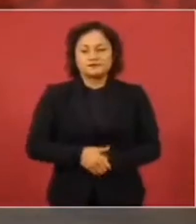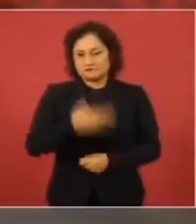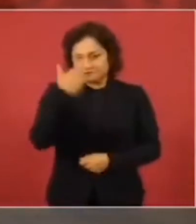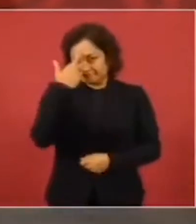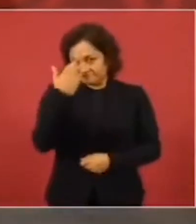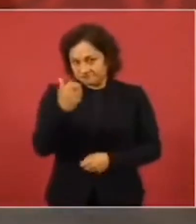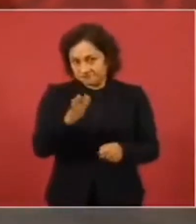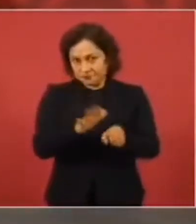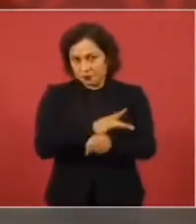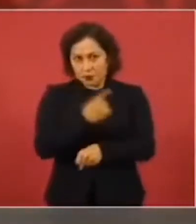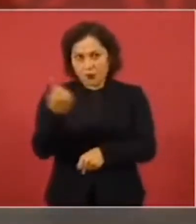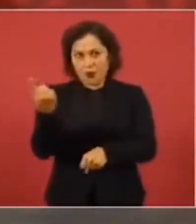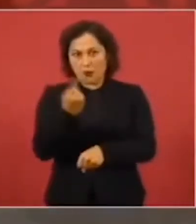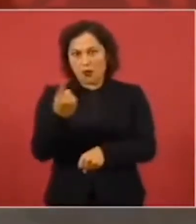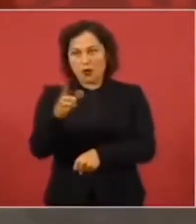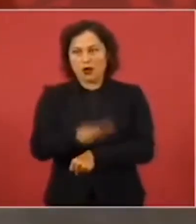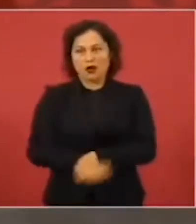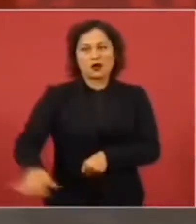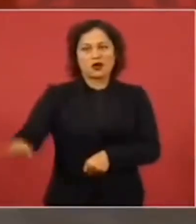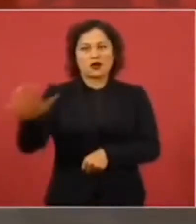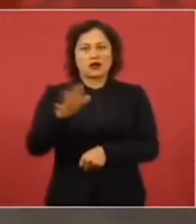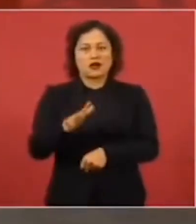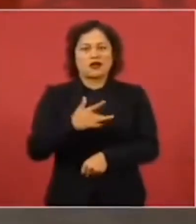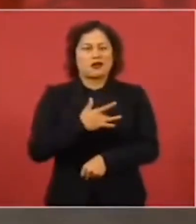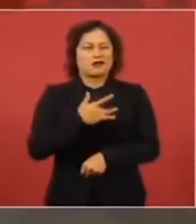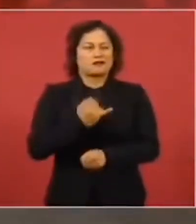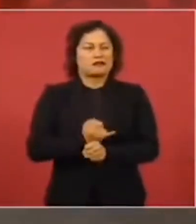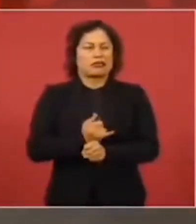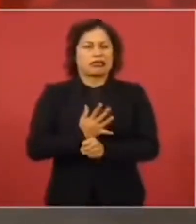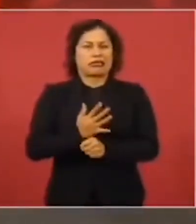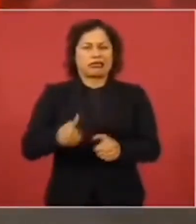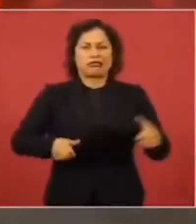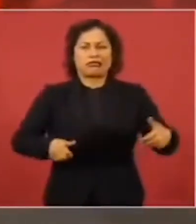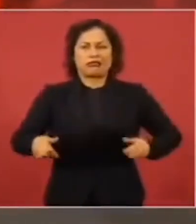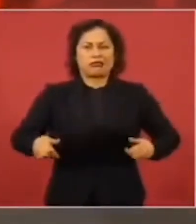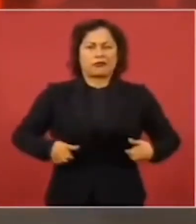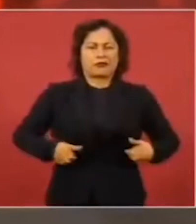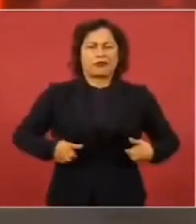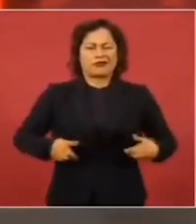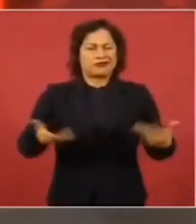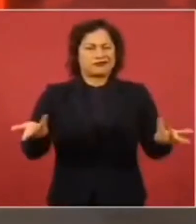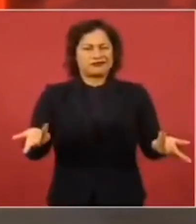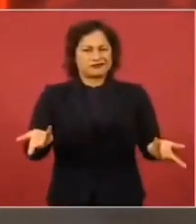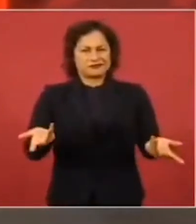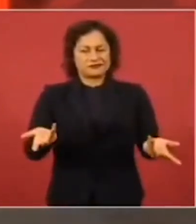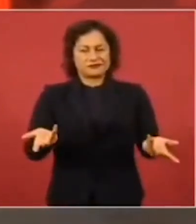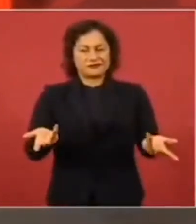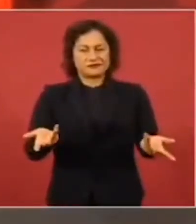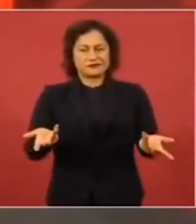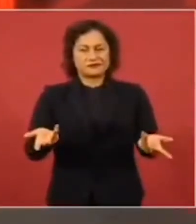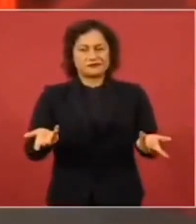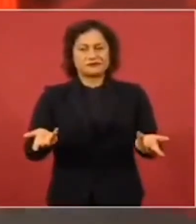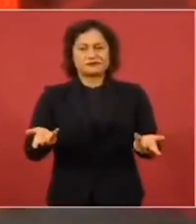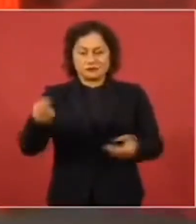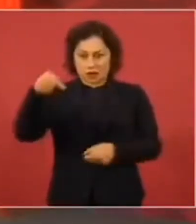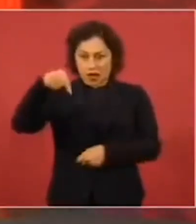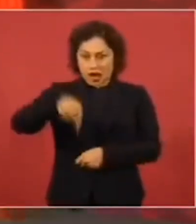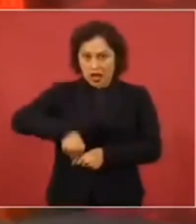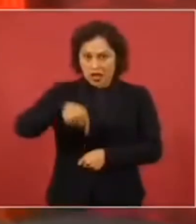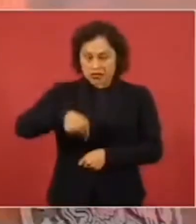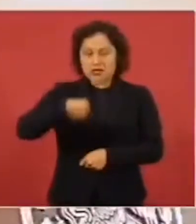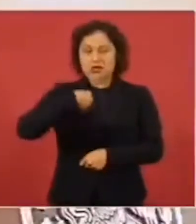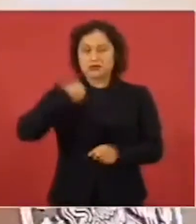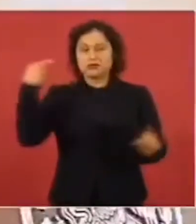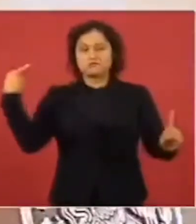al informar que se registran menos contagios y menos personas fallecidas el presidente andrés manuel lópez obrador declaró que méxico ya va de salida